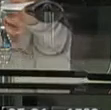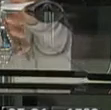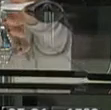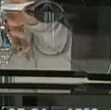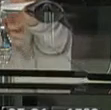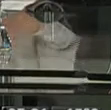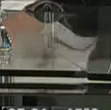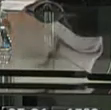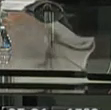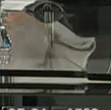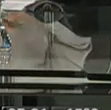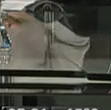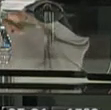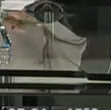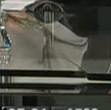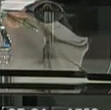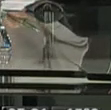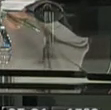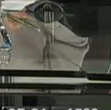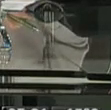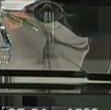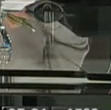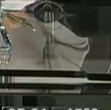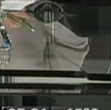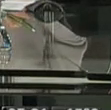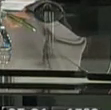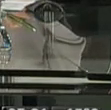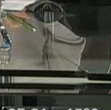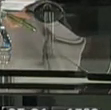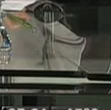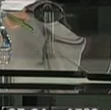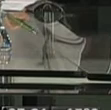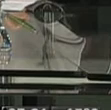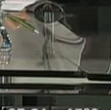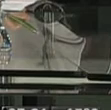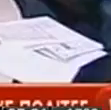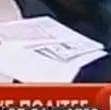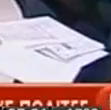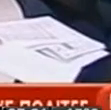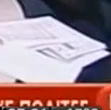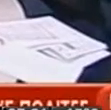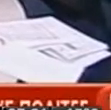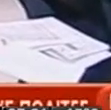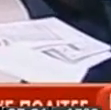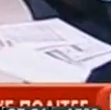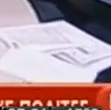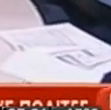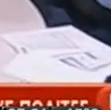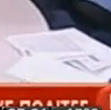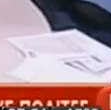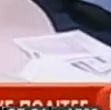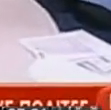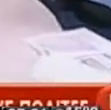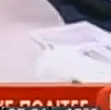y a propósito de este último tema que repasamos en los títulos la crisis en grecia y el ajuste llegó a la televisión pública